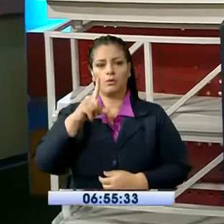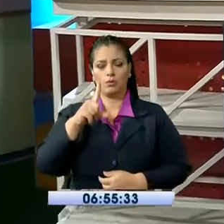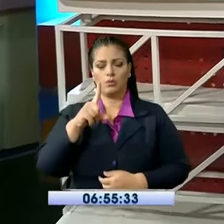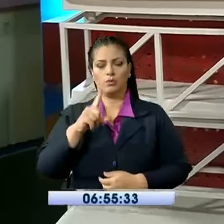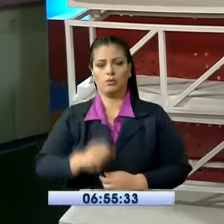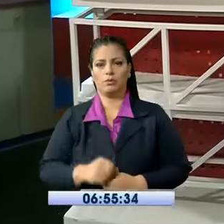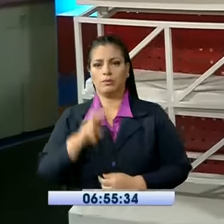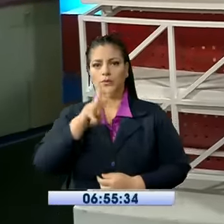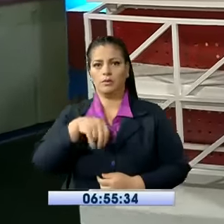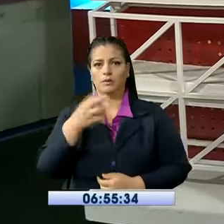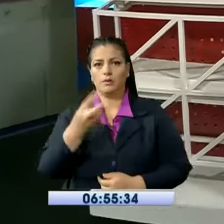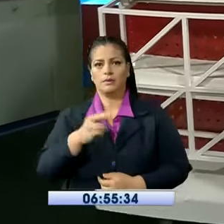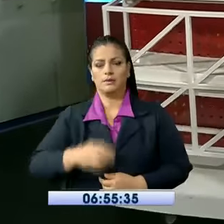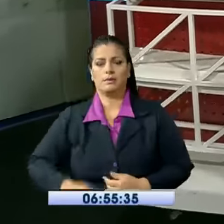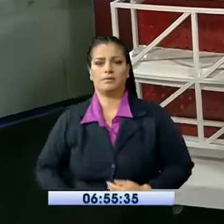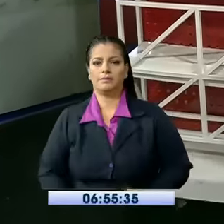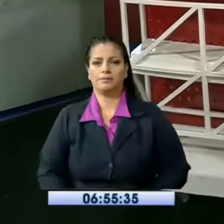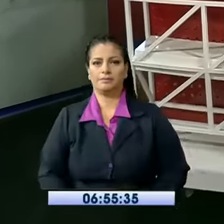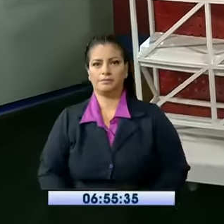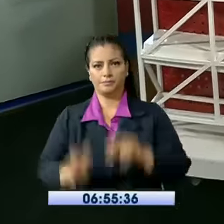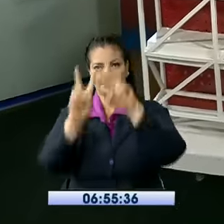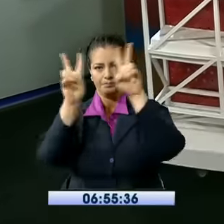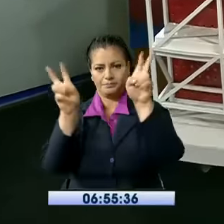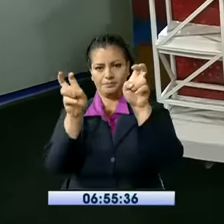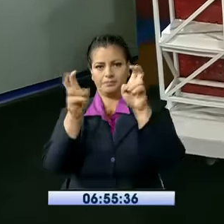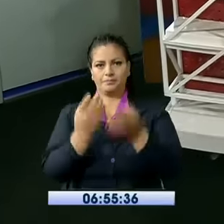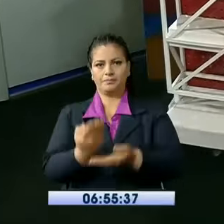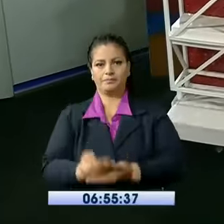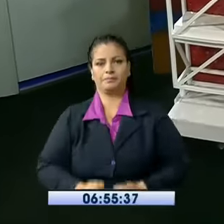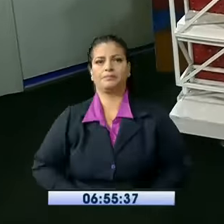de mes ya. Casi mitad de mes. Entonces con los titulares, de inmediato.